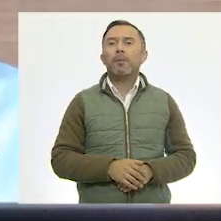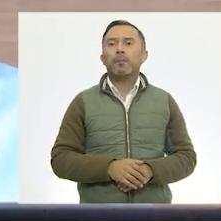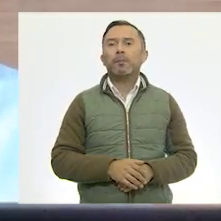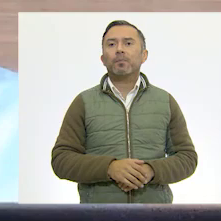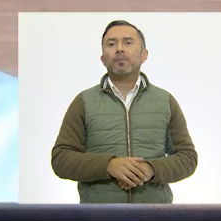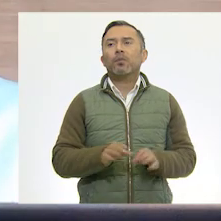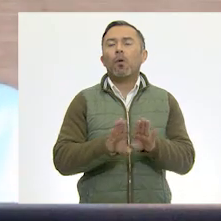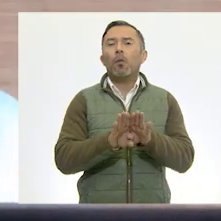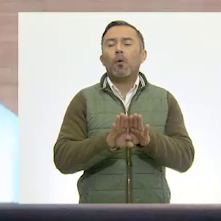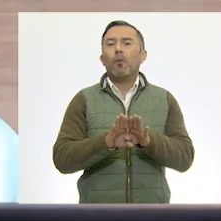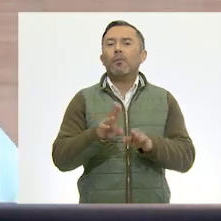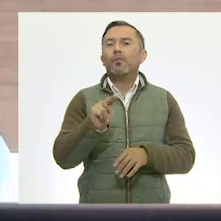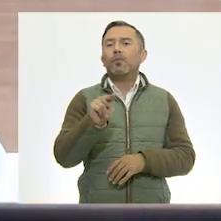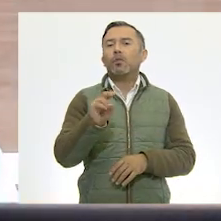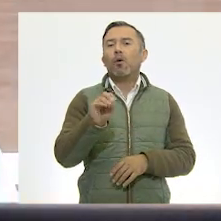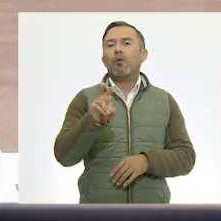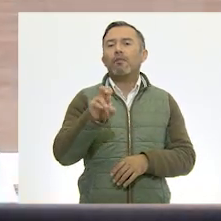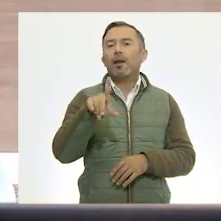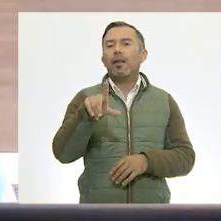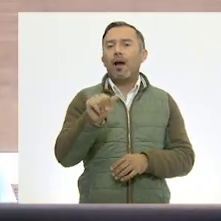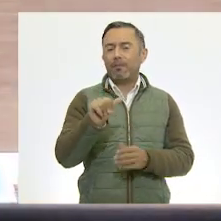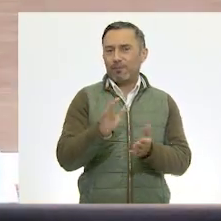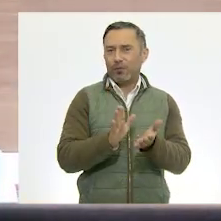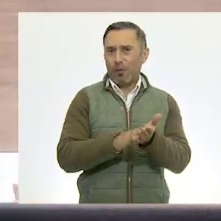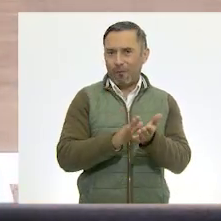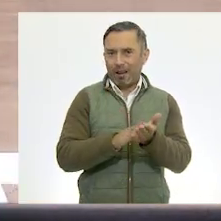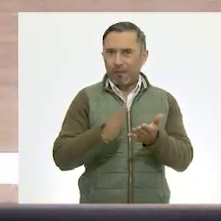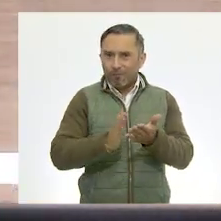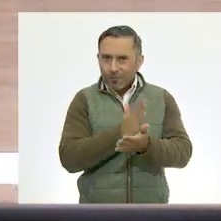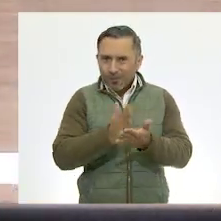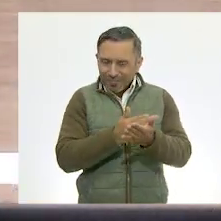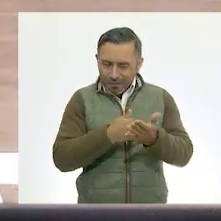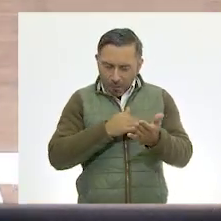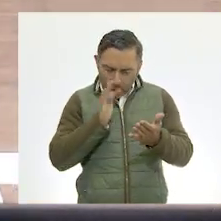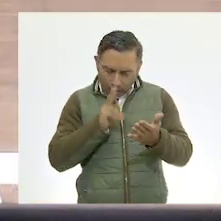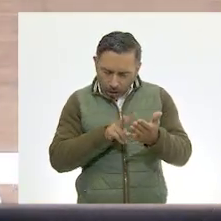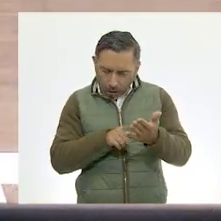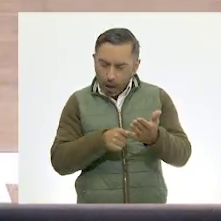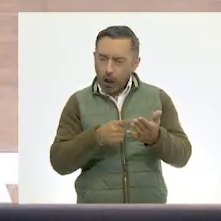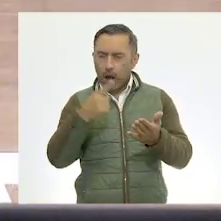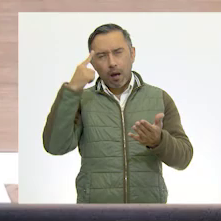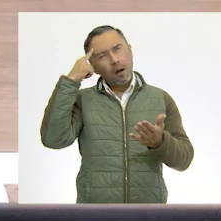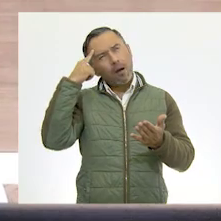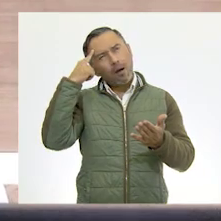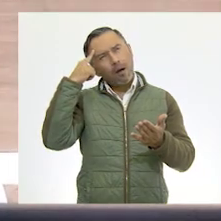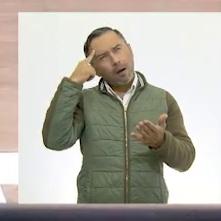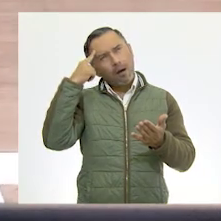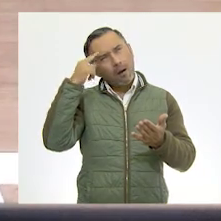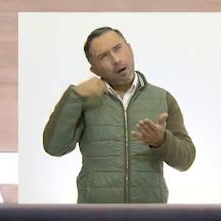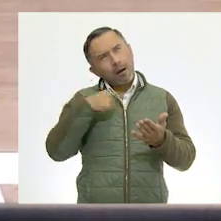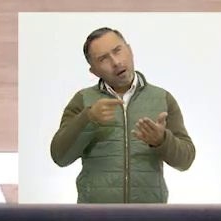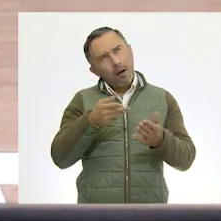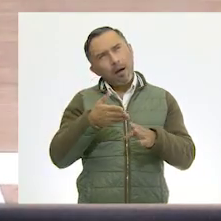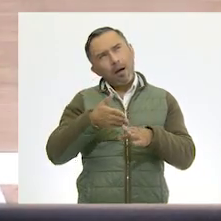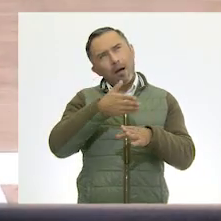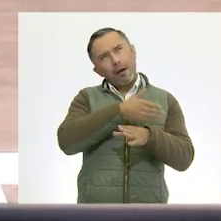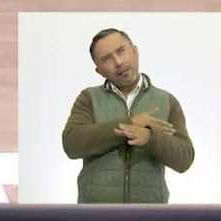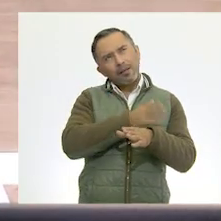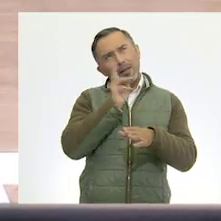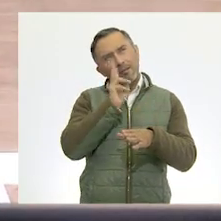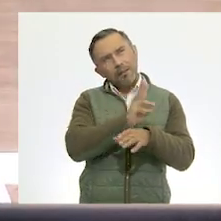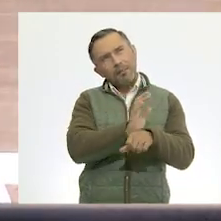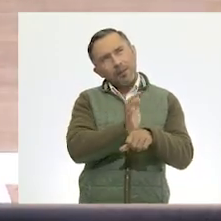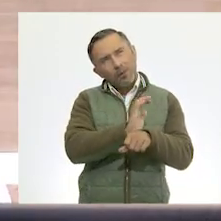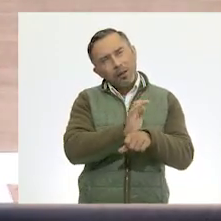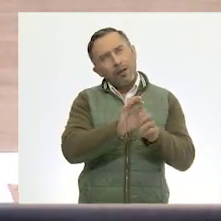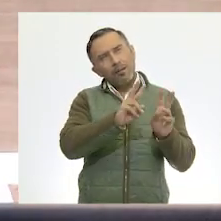capítulos de novelas. ¿Cómo harías una reconversión o cómo pensarías una novela con detalles a partir de lo que construiste y viste de la